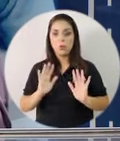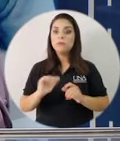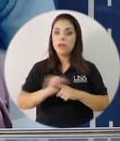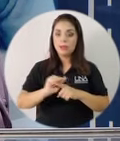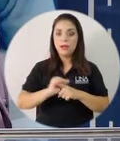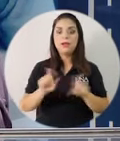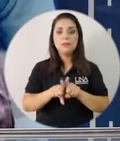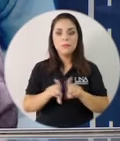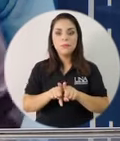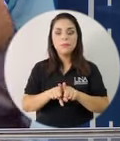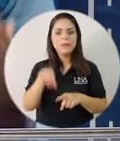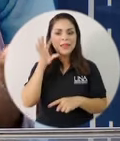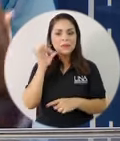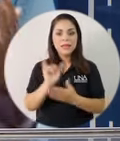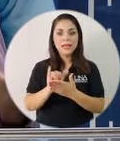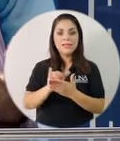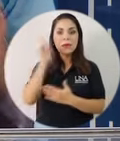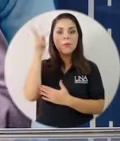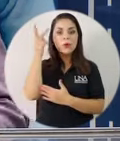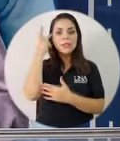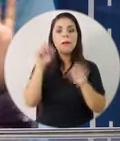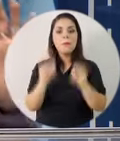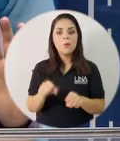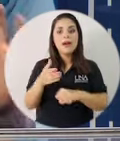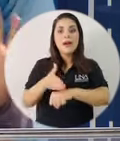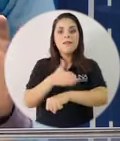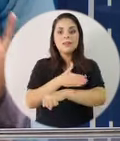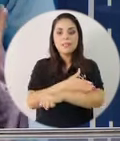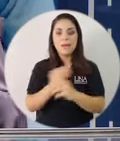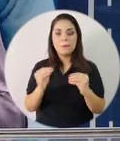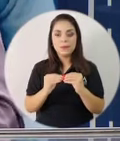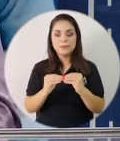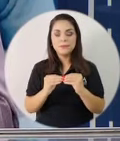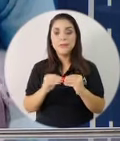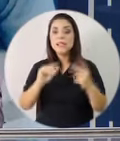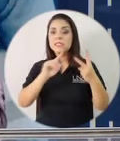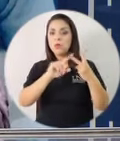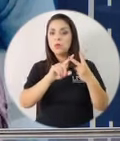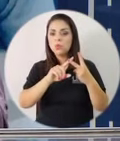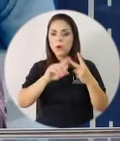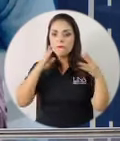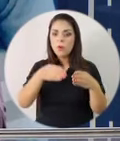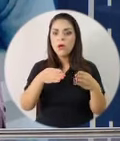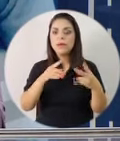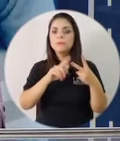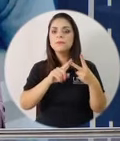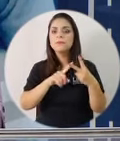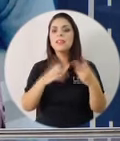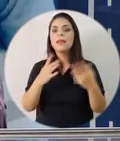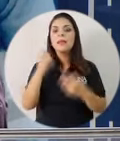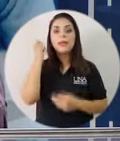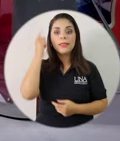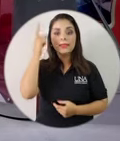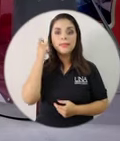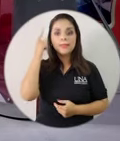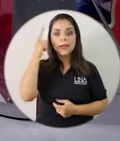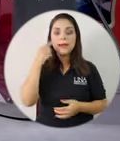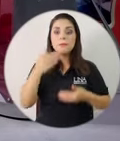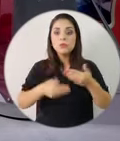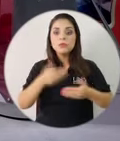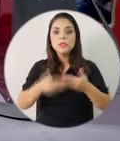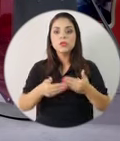también como praxis. Y creemos que aquí, con esta política, esto se puede avanzar más. El segundo enfoque, el desarrollo humano integral, tiene que ver